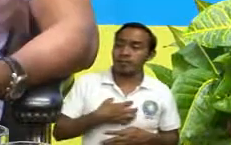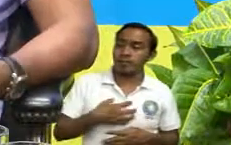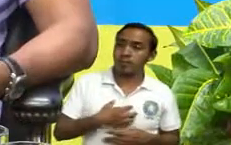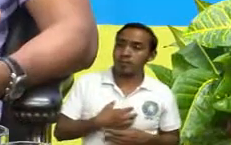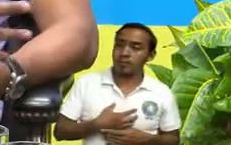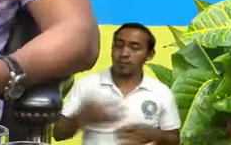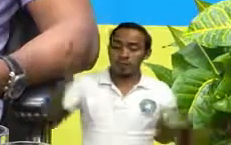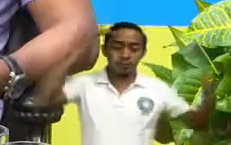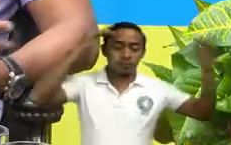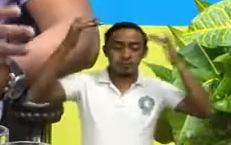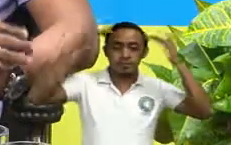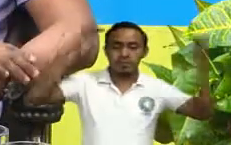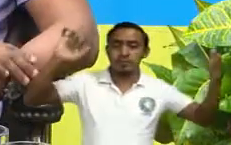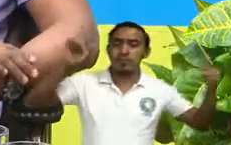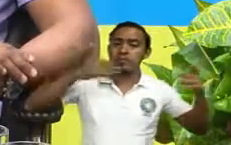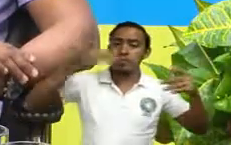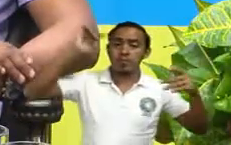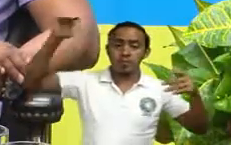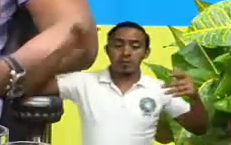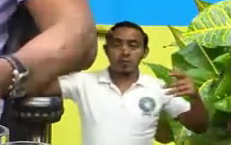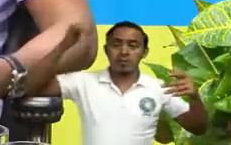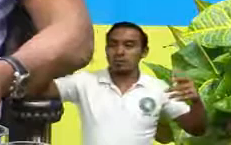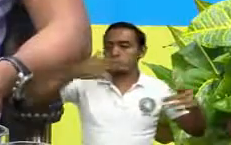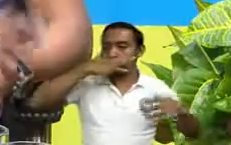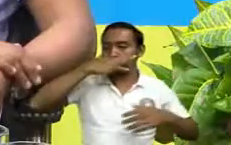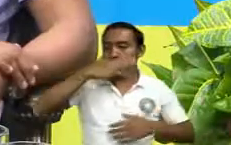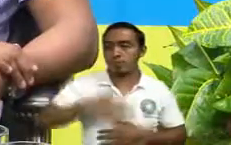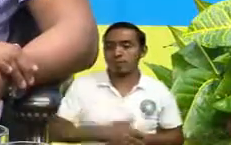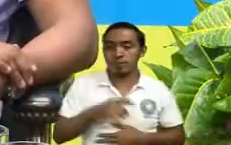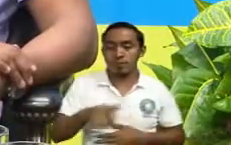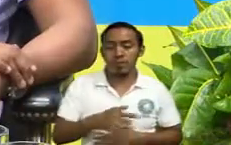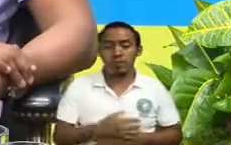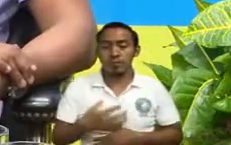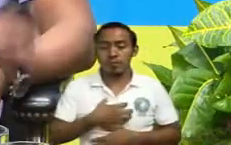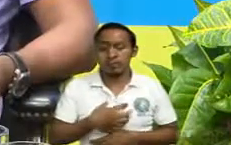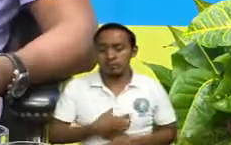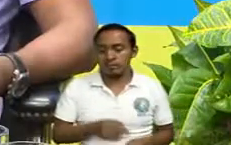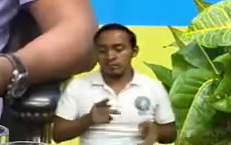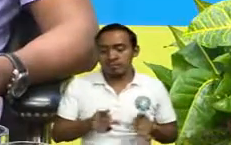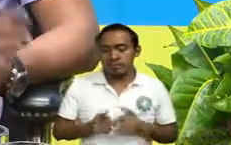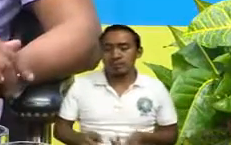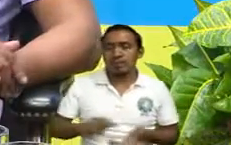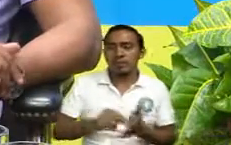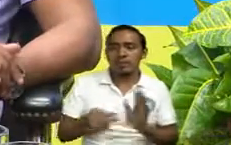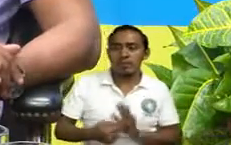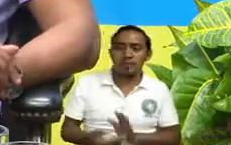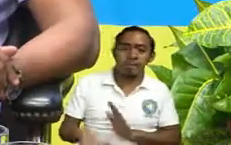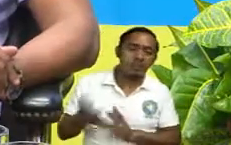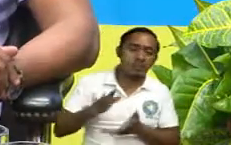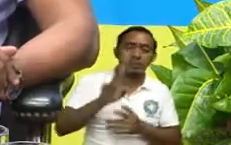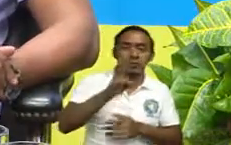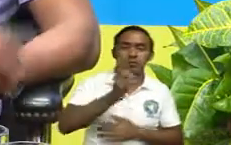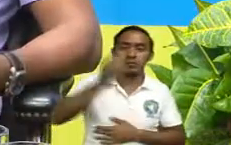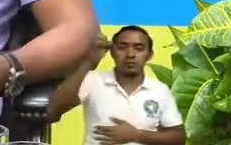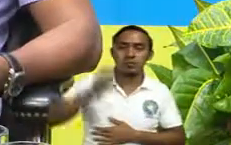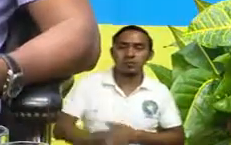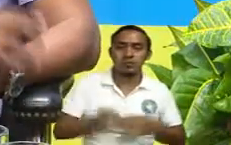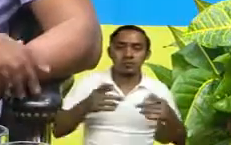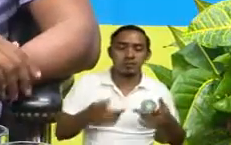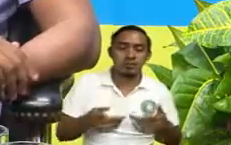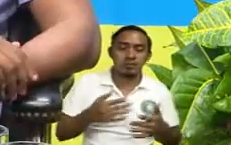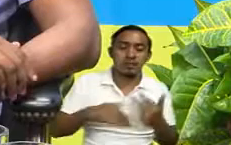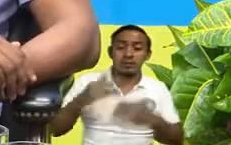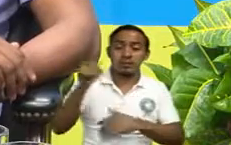la preocupación que ha tenido el buen gobierno sandinista por esta parte de la población que representa un 2% de los más de